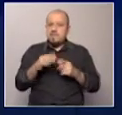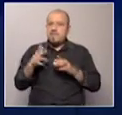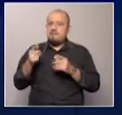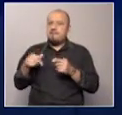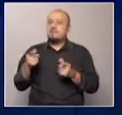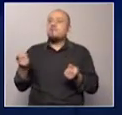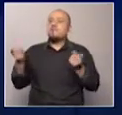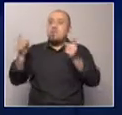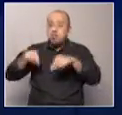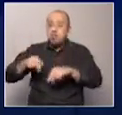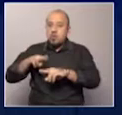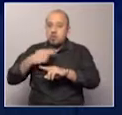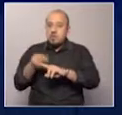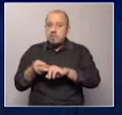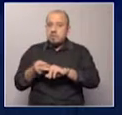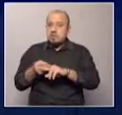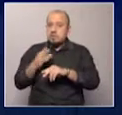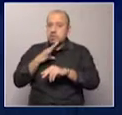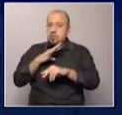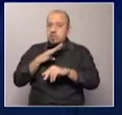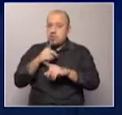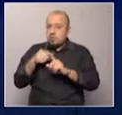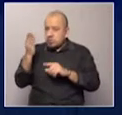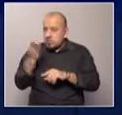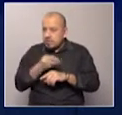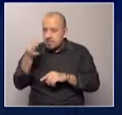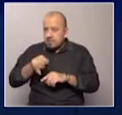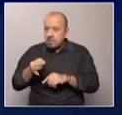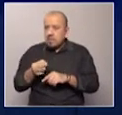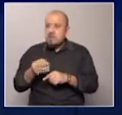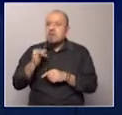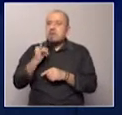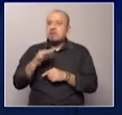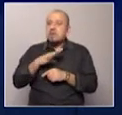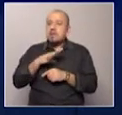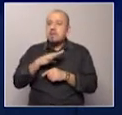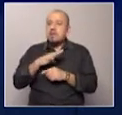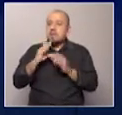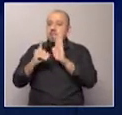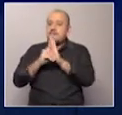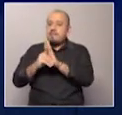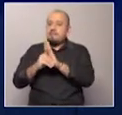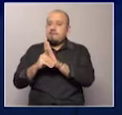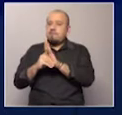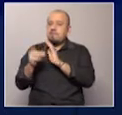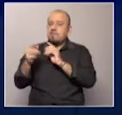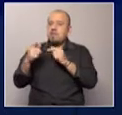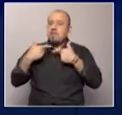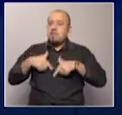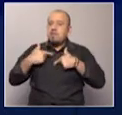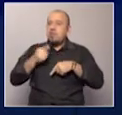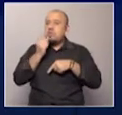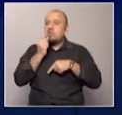estrictamente no tenemos una medición estricta de la reincidencia lo que tenemos y es el dato que maneja habitualmente el misterio interior